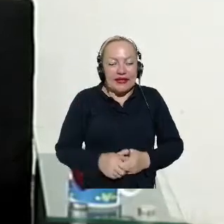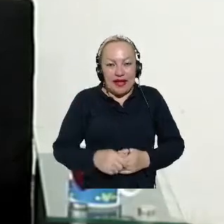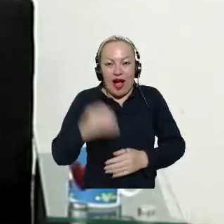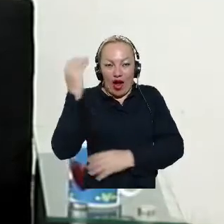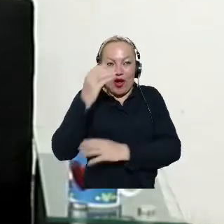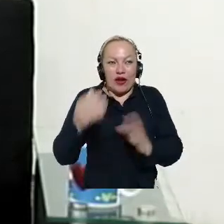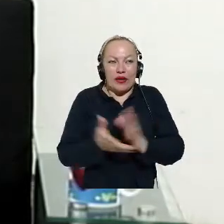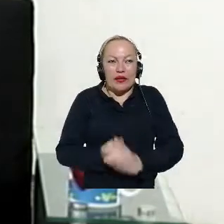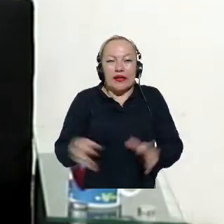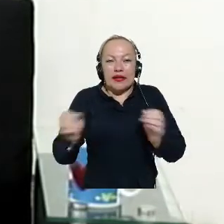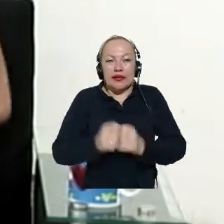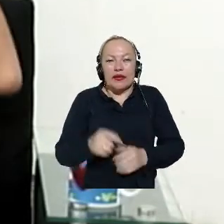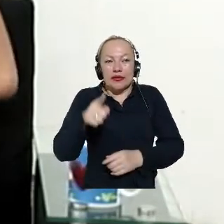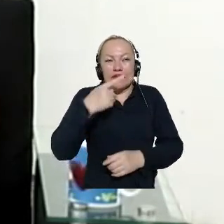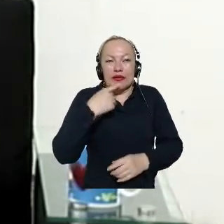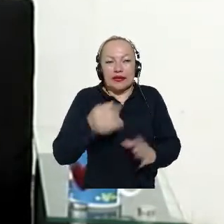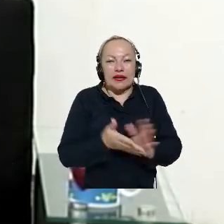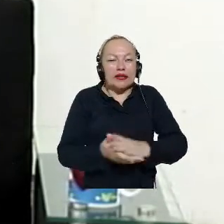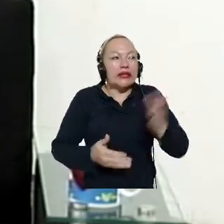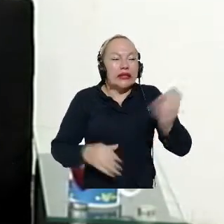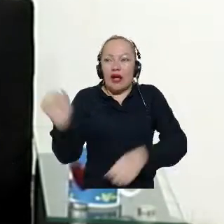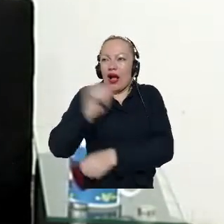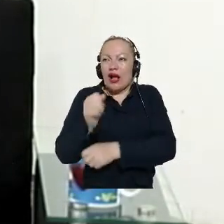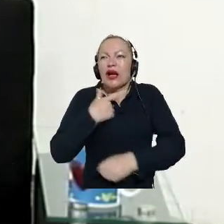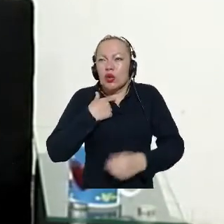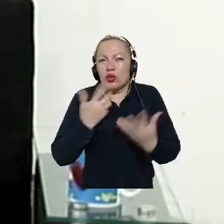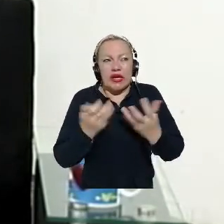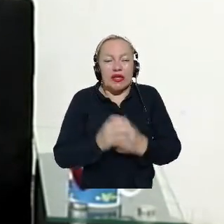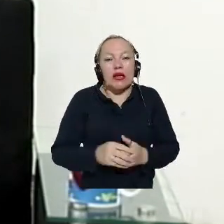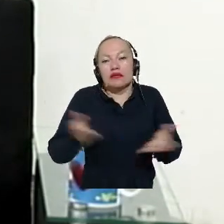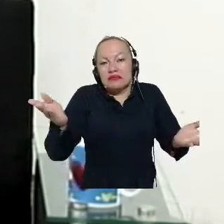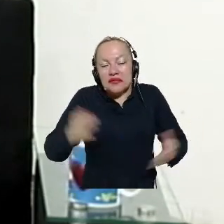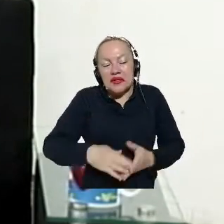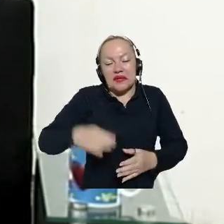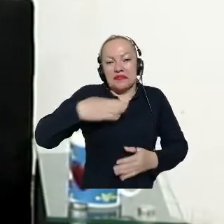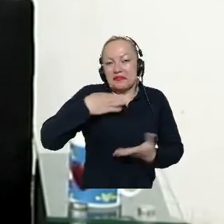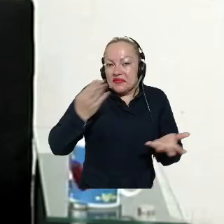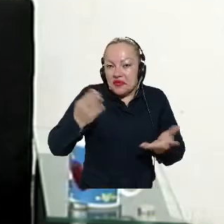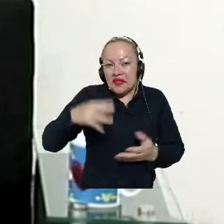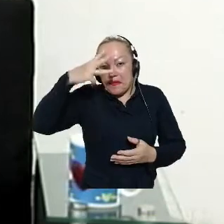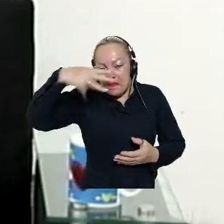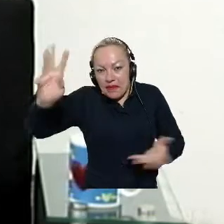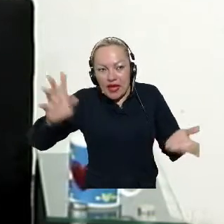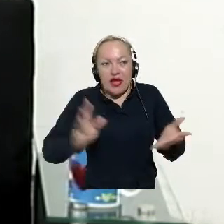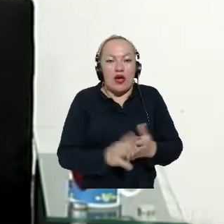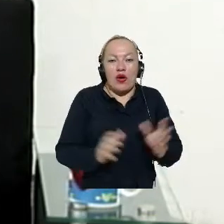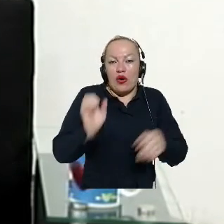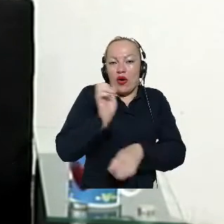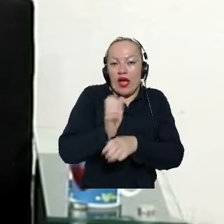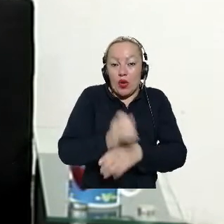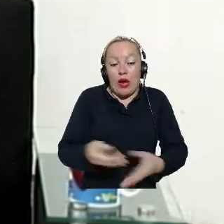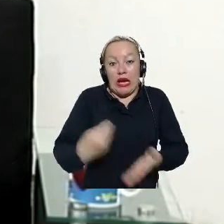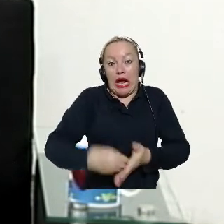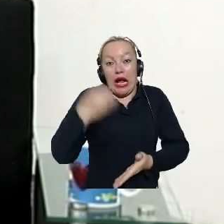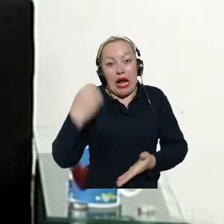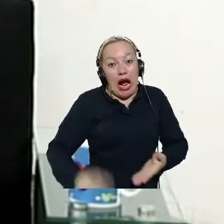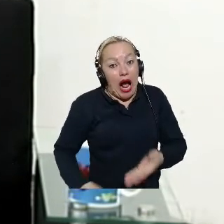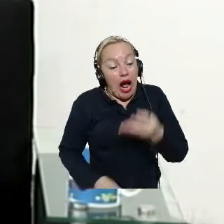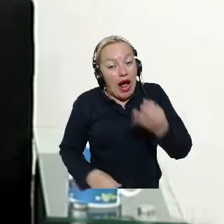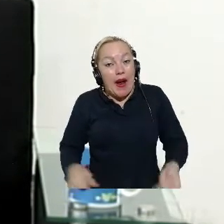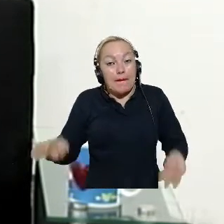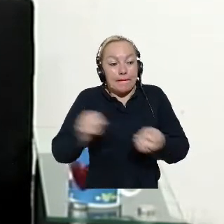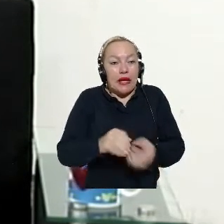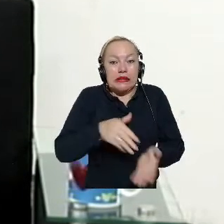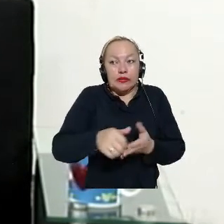ahora tú quieres un carro Mazda, te lo traen de México, te lo traen de Ecuador. ¿Bien? Más costo. Porque claro, es más costo. Es más costo por